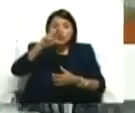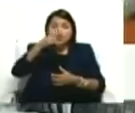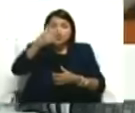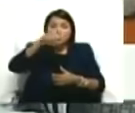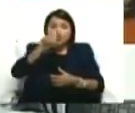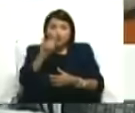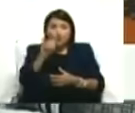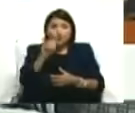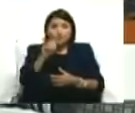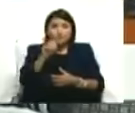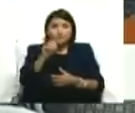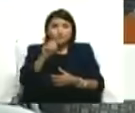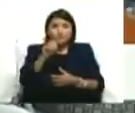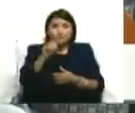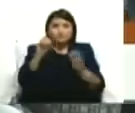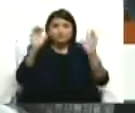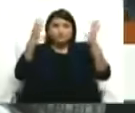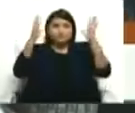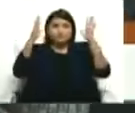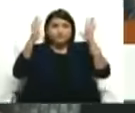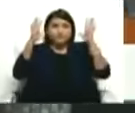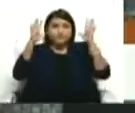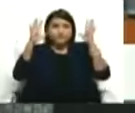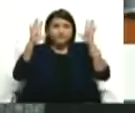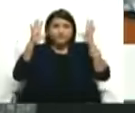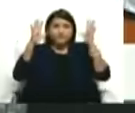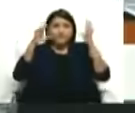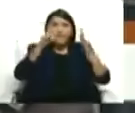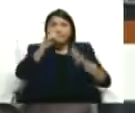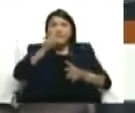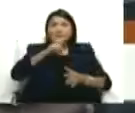Ayacucho. Honor y gloria por siempre.